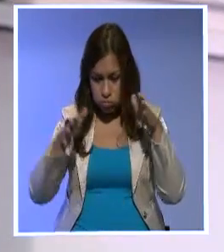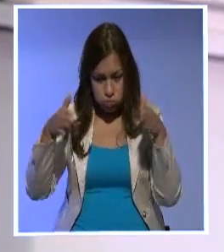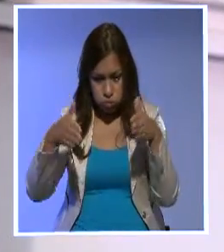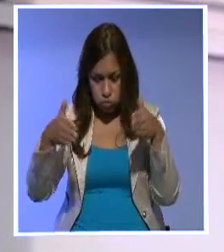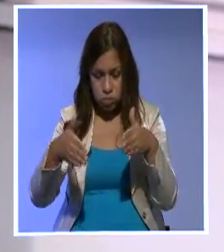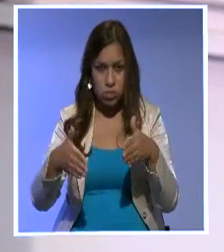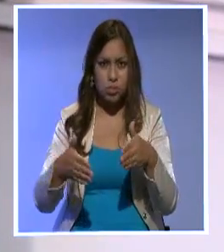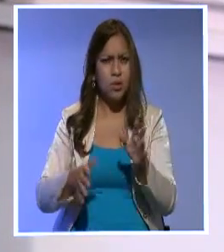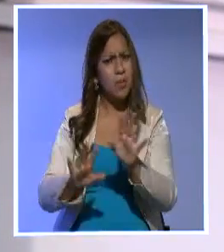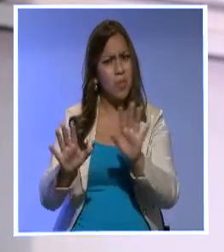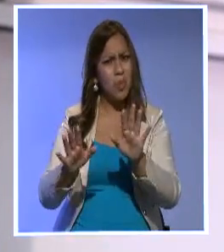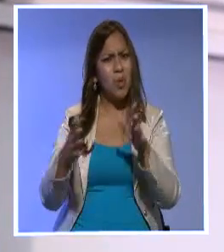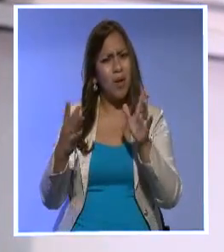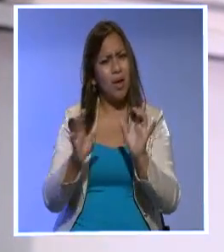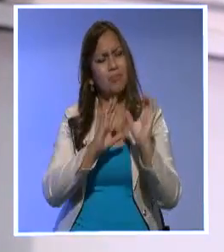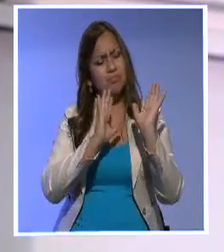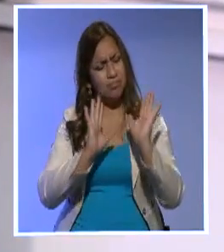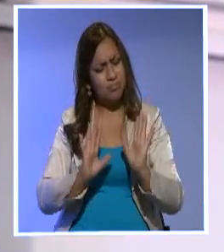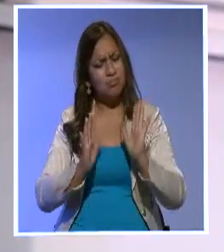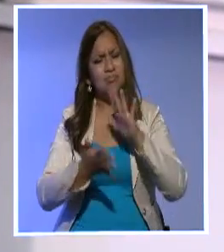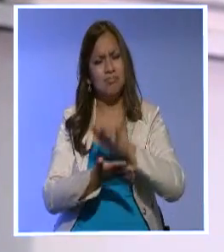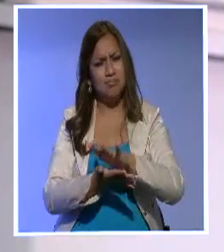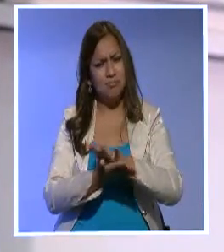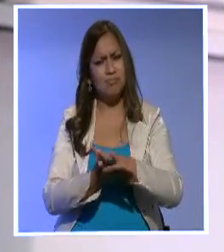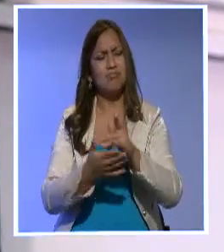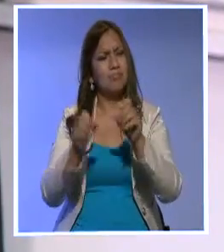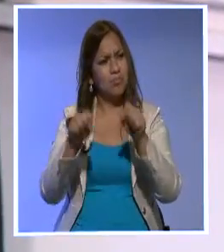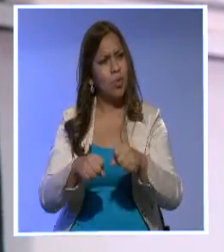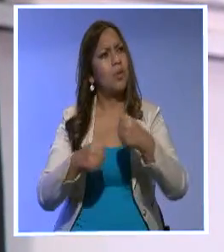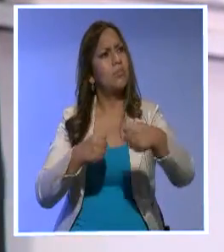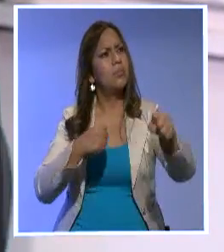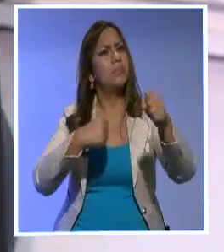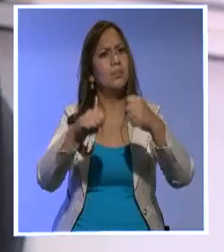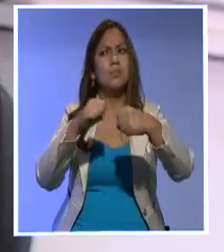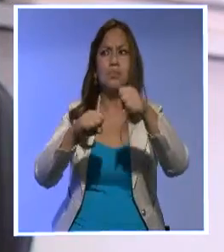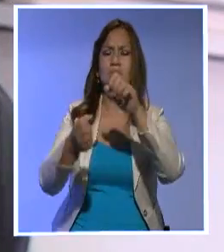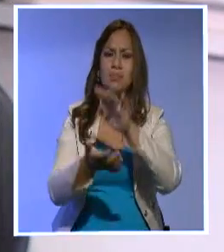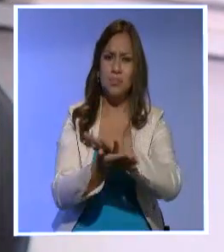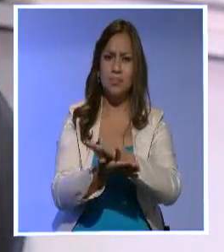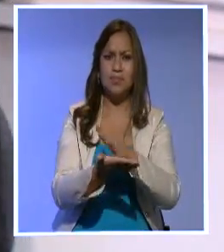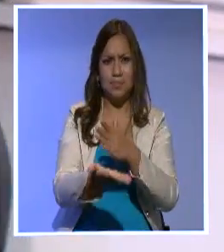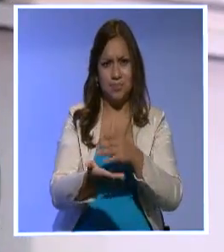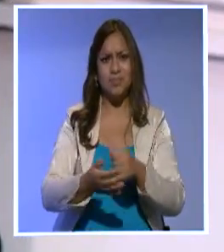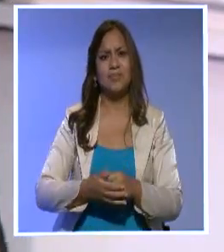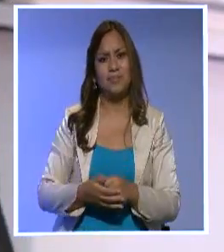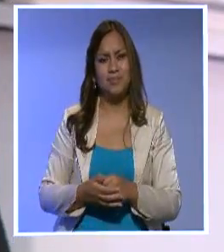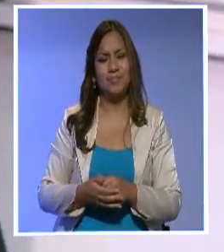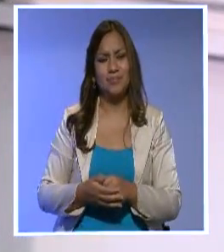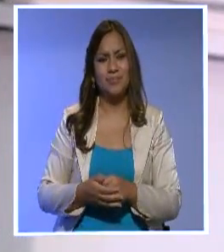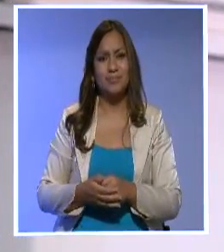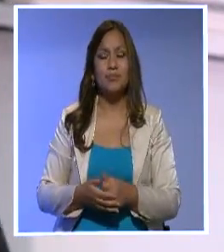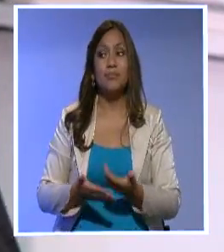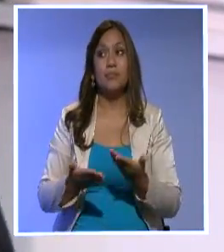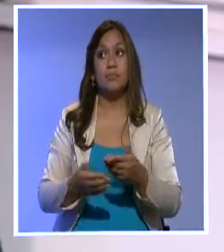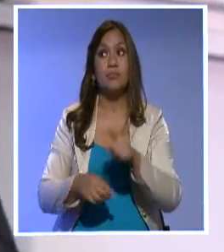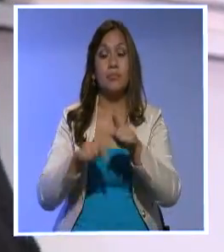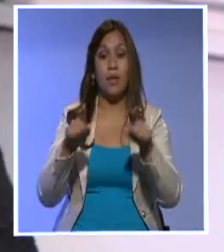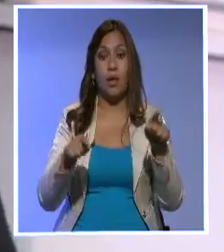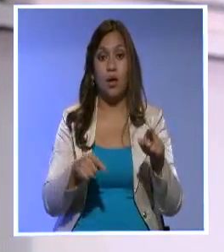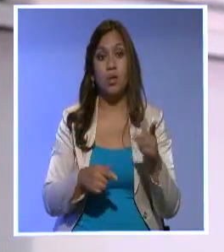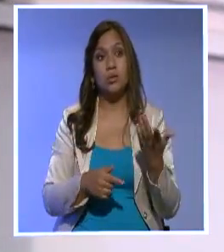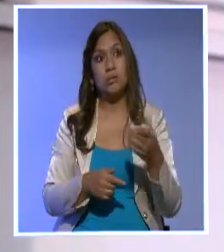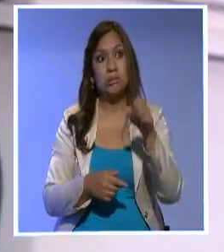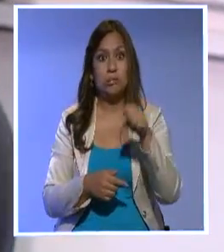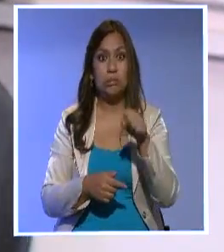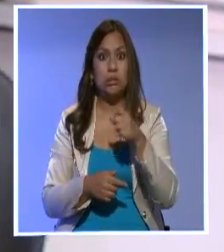también promueva más desarrollo a la ruralidad acortar esas brechas de desarrollo que también aunque no lo creamos está